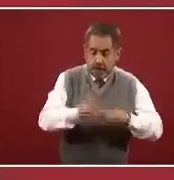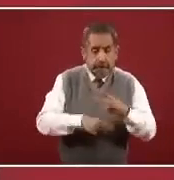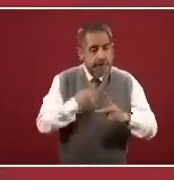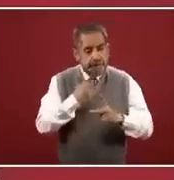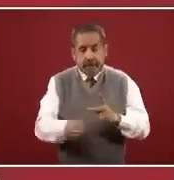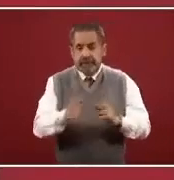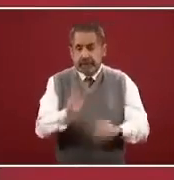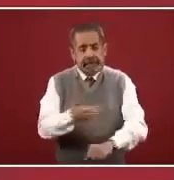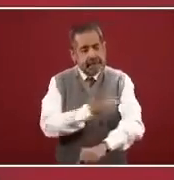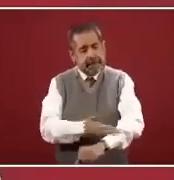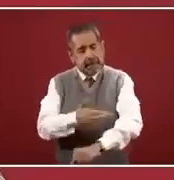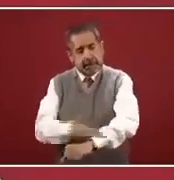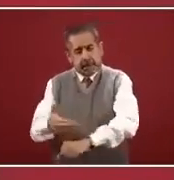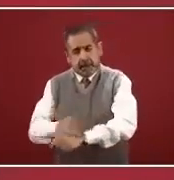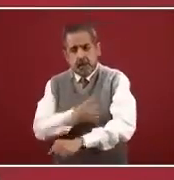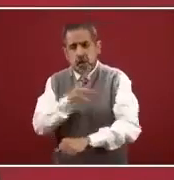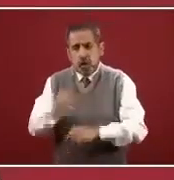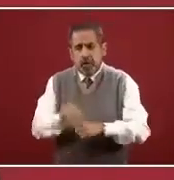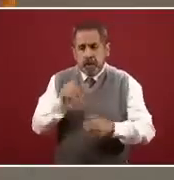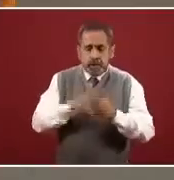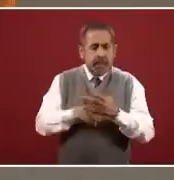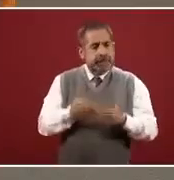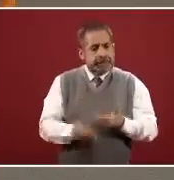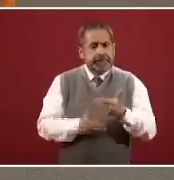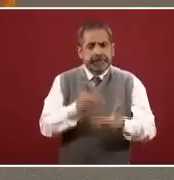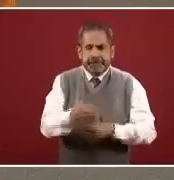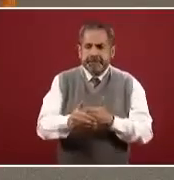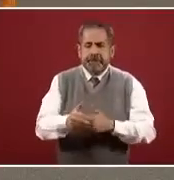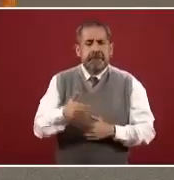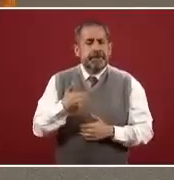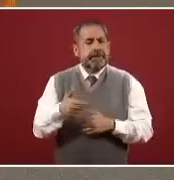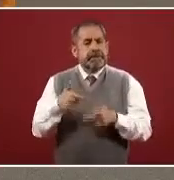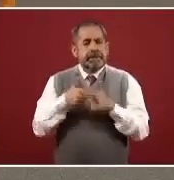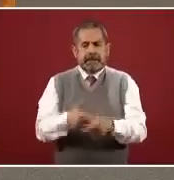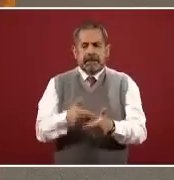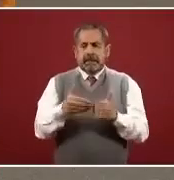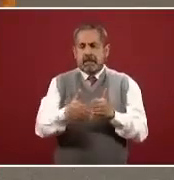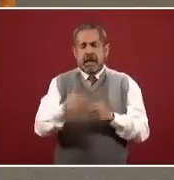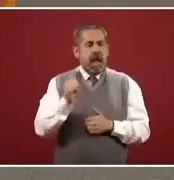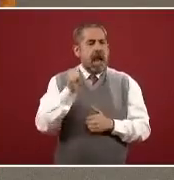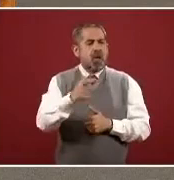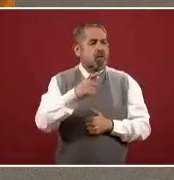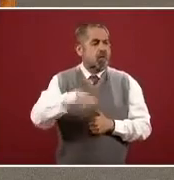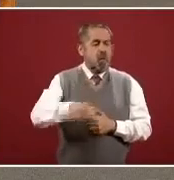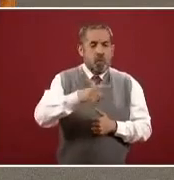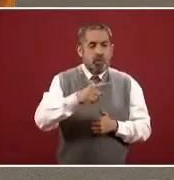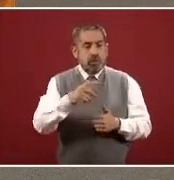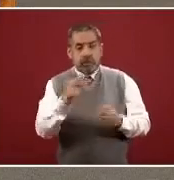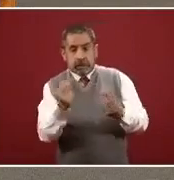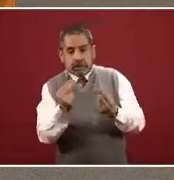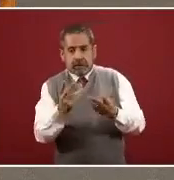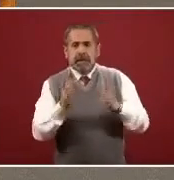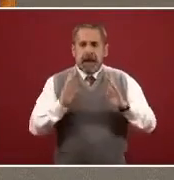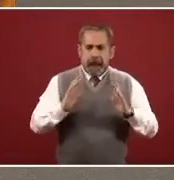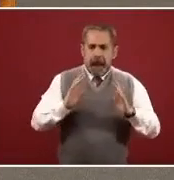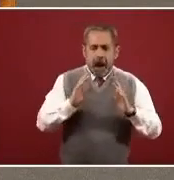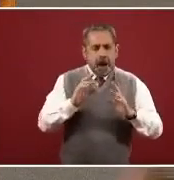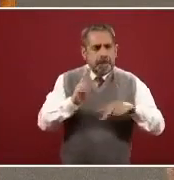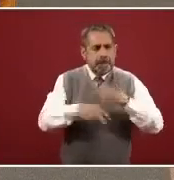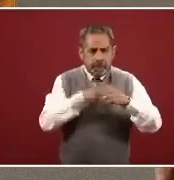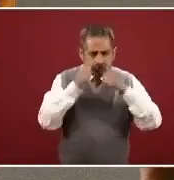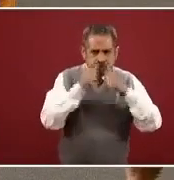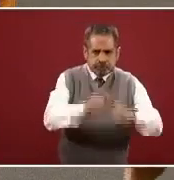primeros pasos para poder caminar en la solución de cualquier problemática que en su momento pudiera haberse identificado,